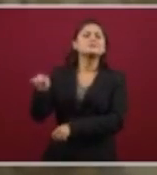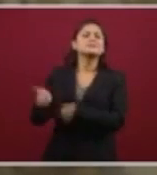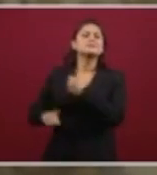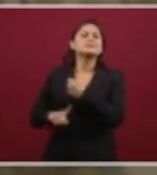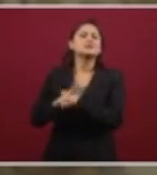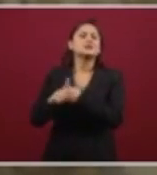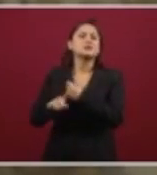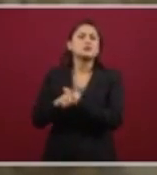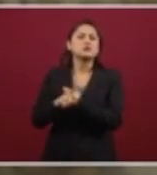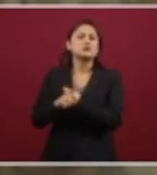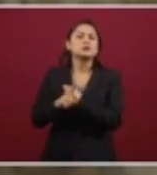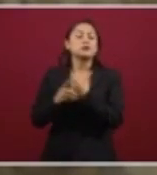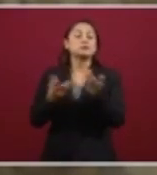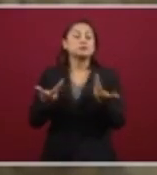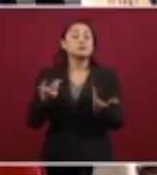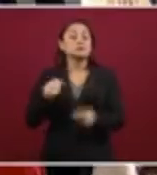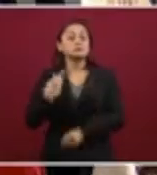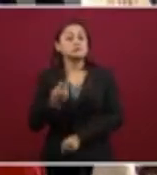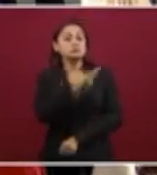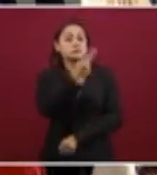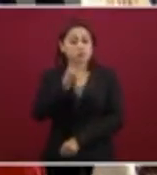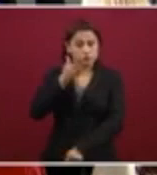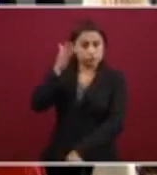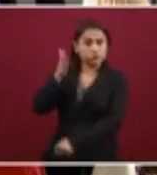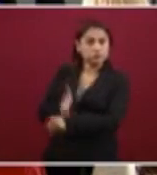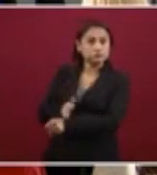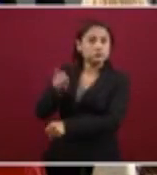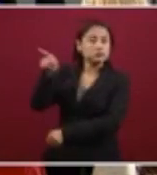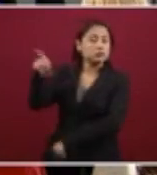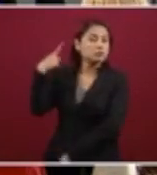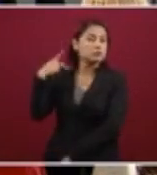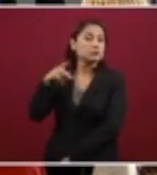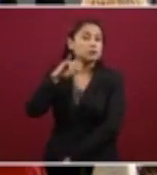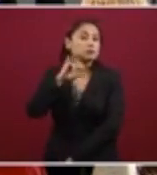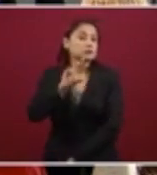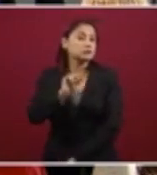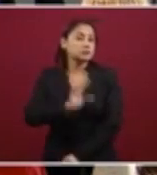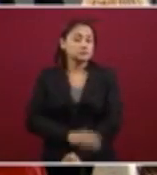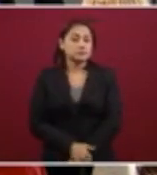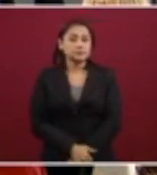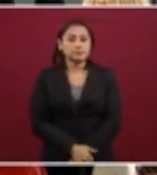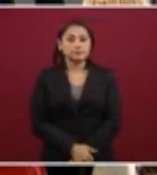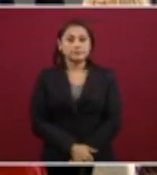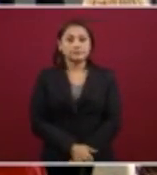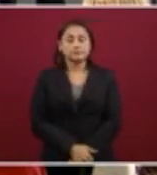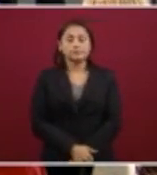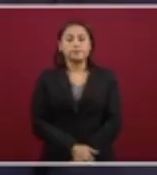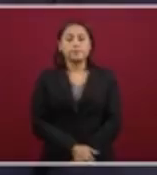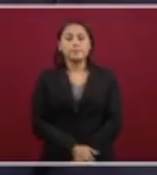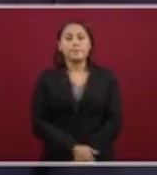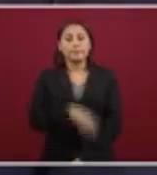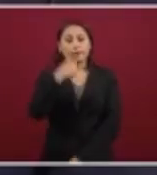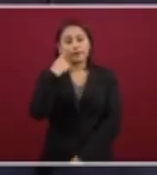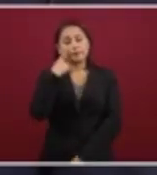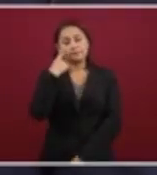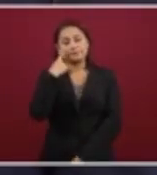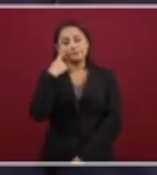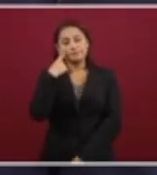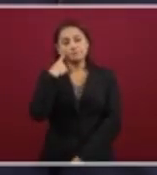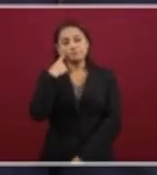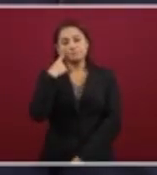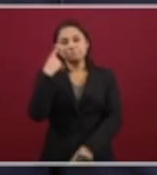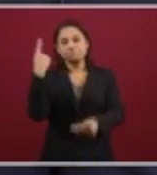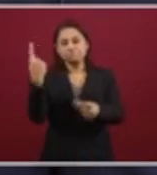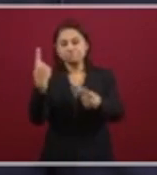de la justicia a Puebla? Mire, en todos los casos